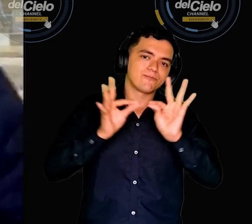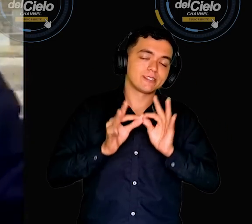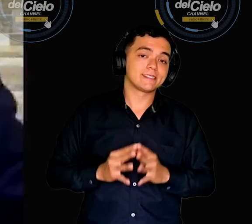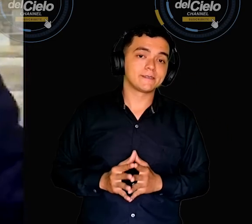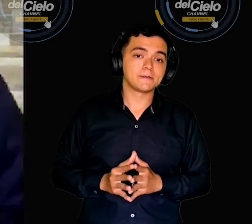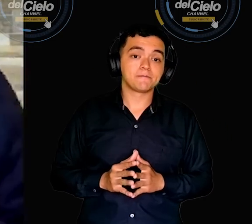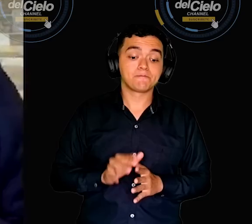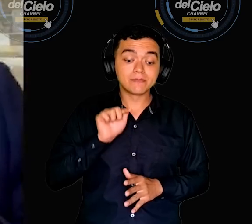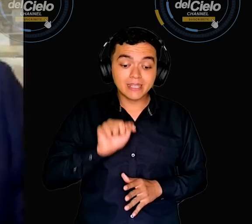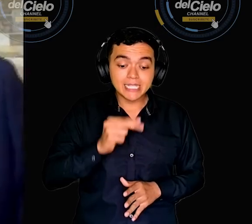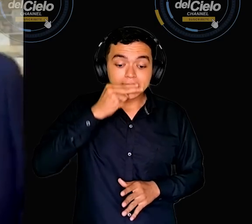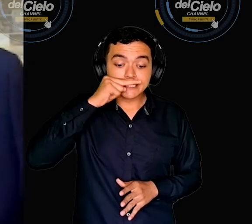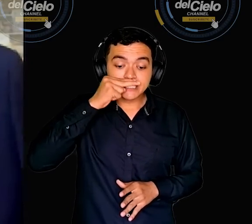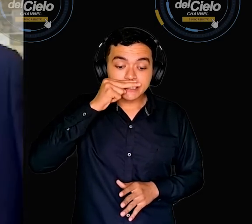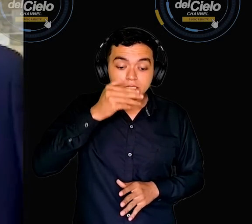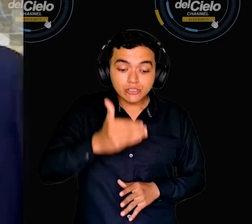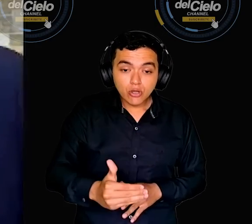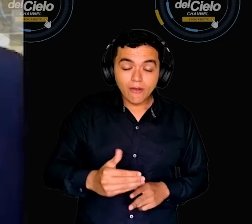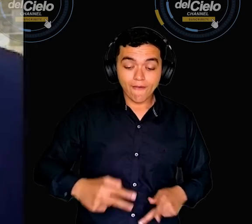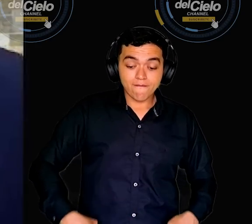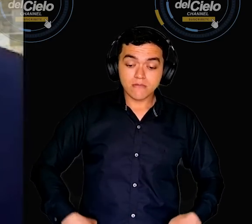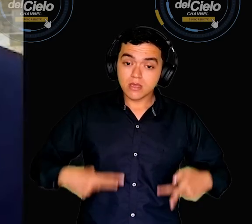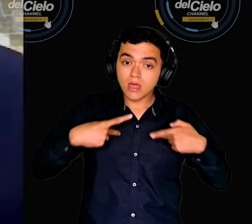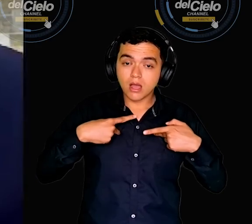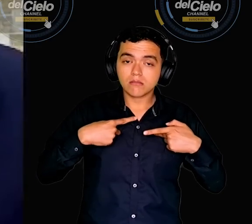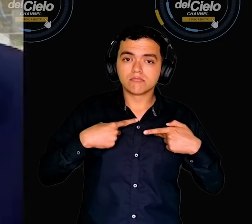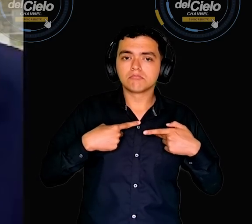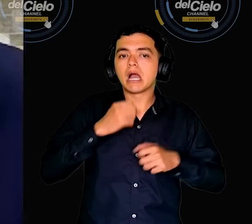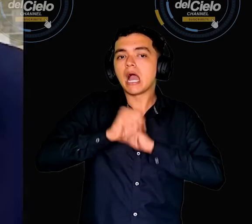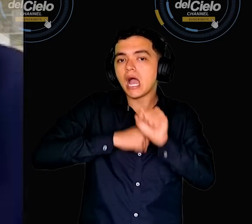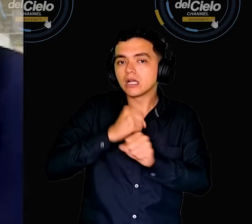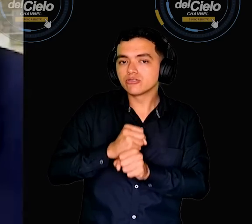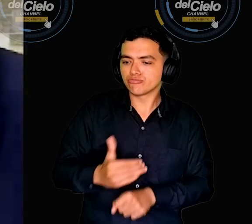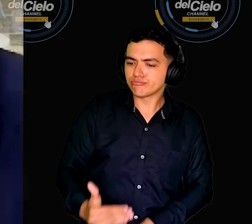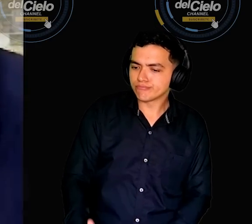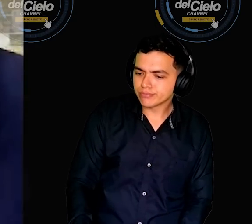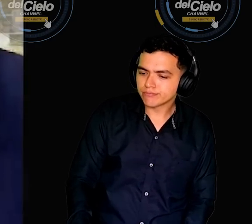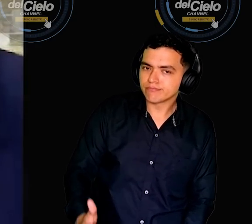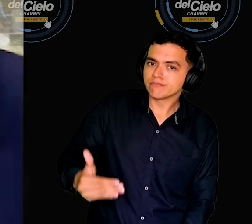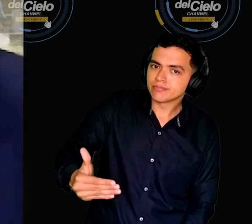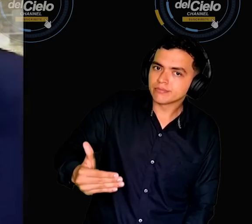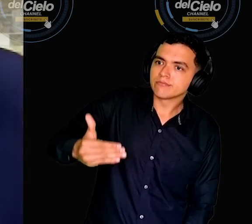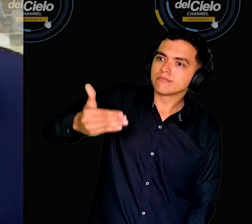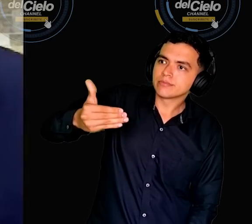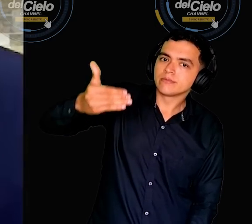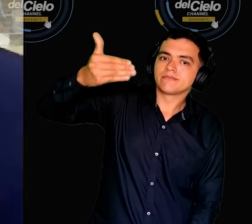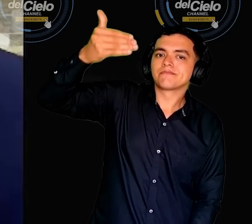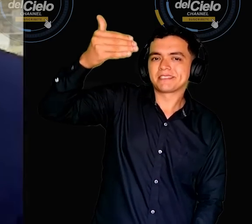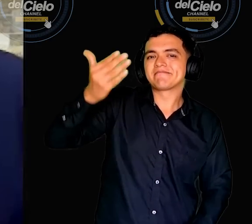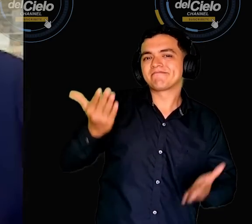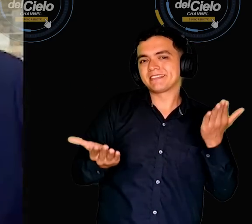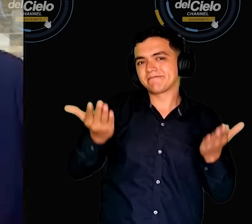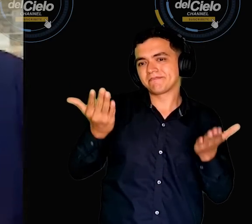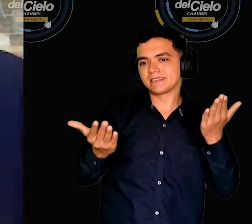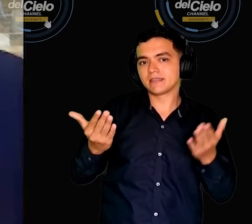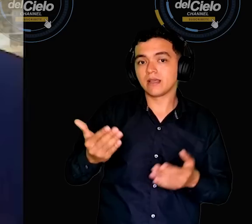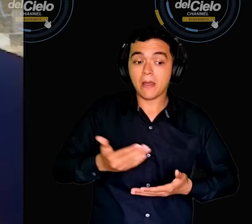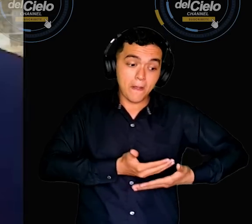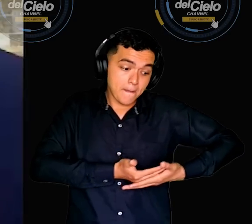la niña, y báñela y cuídela y aliméntela. Y yo me fui quedando como por un lado, por un